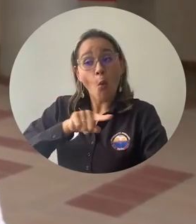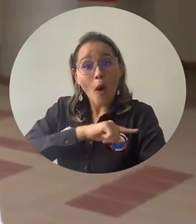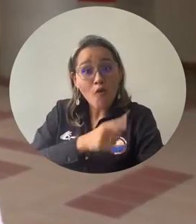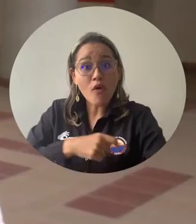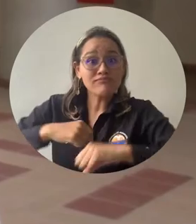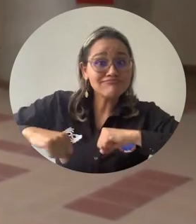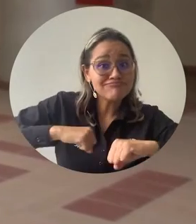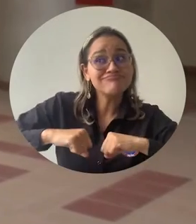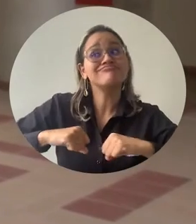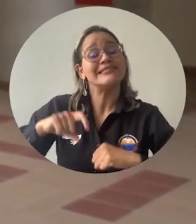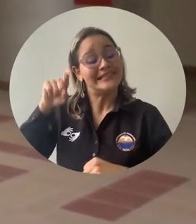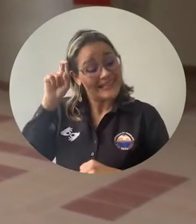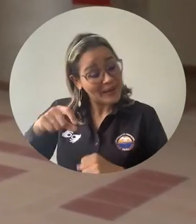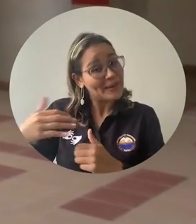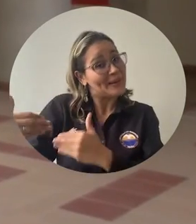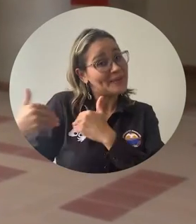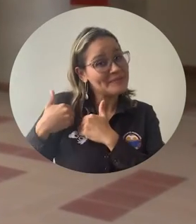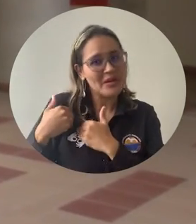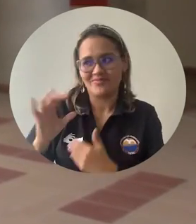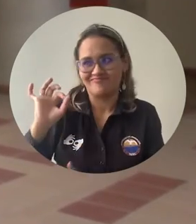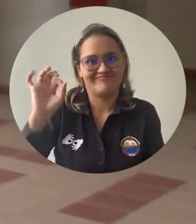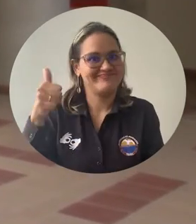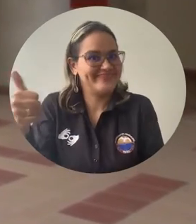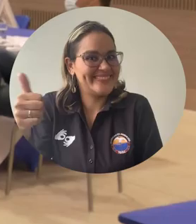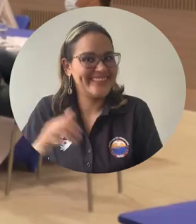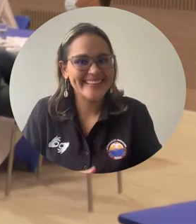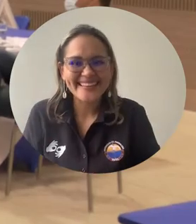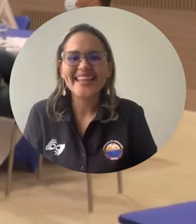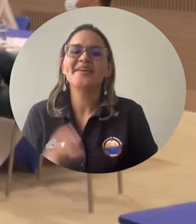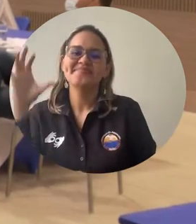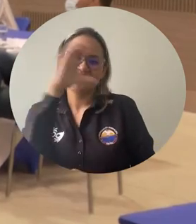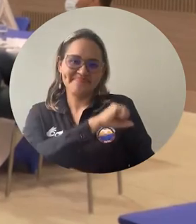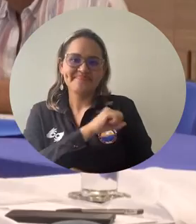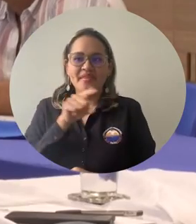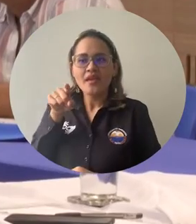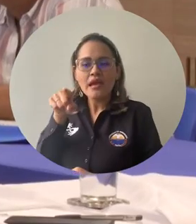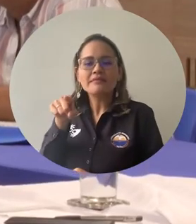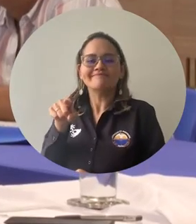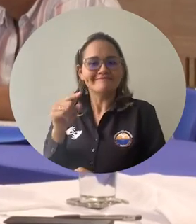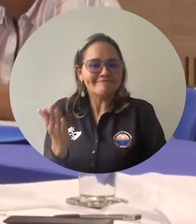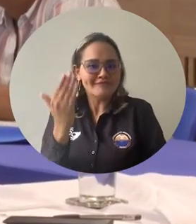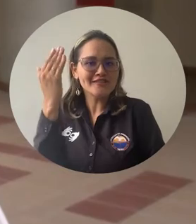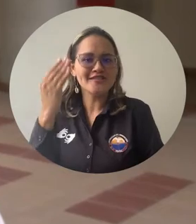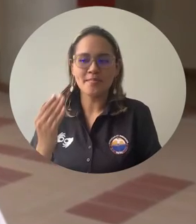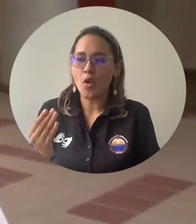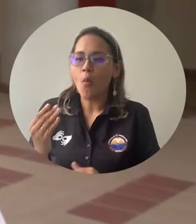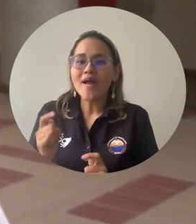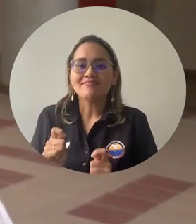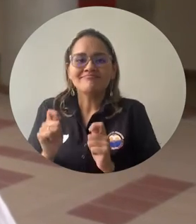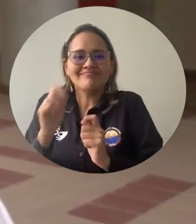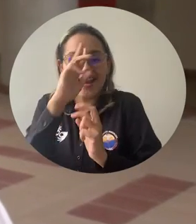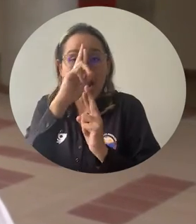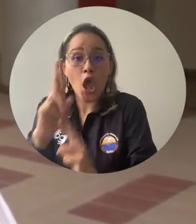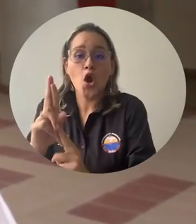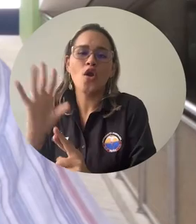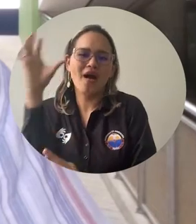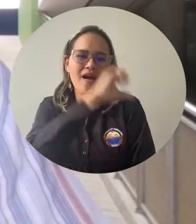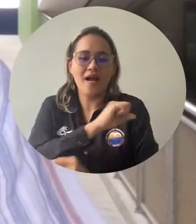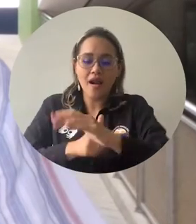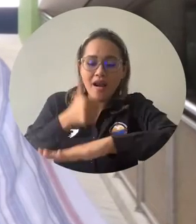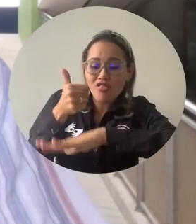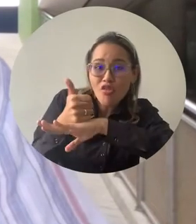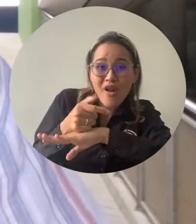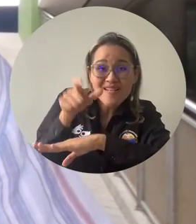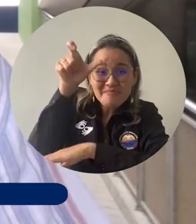alto reconocimiento que recibe el rector y que también es reflejo de la persona que está liderando ahora mismo la Universidad del Magdalena.